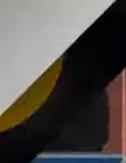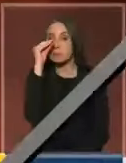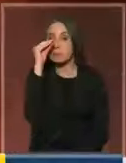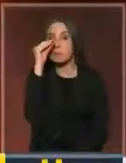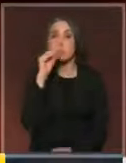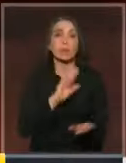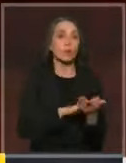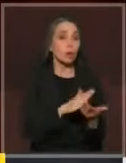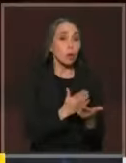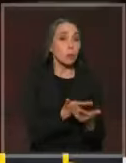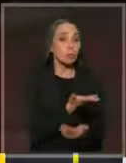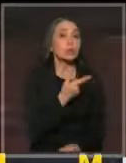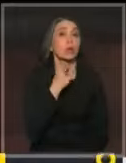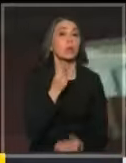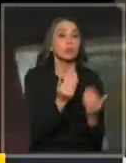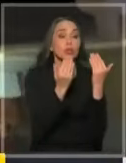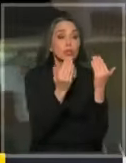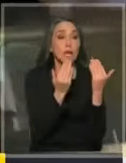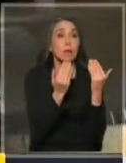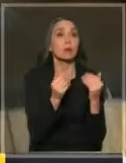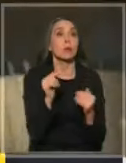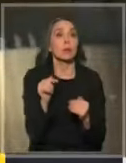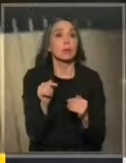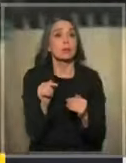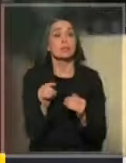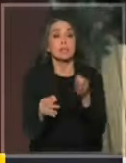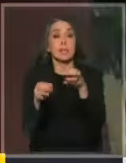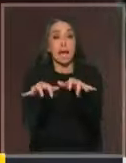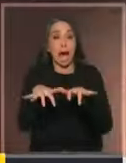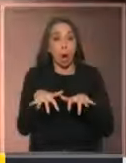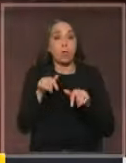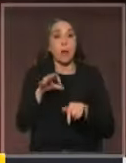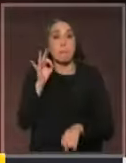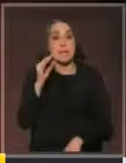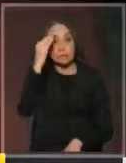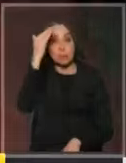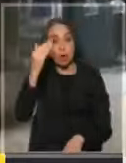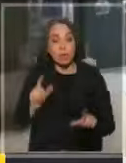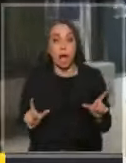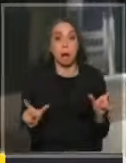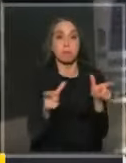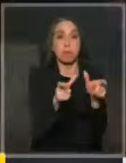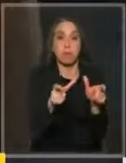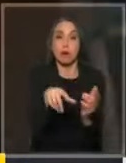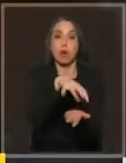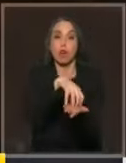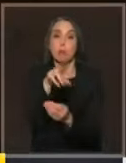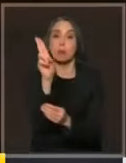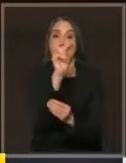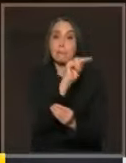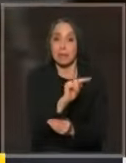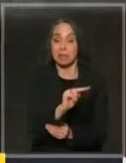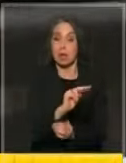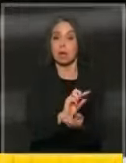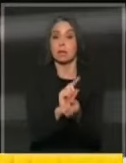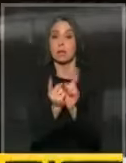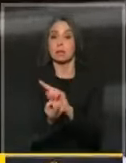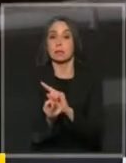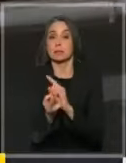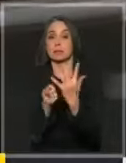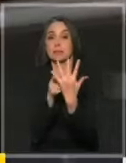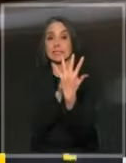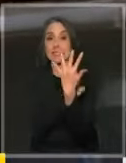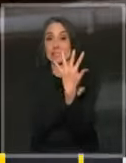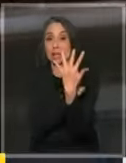¿Qué tal, Alfonso? Un gusto saludarte. Son audiencias que se realizaron el mismo día en que se realiza este operativo hoy en la comuna de La Pintana, que termina con estas